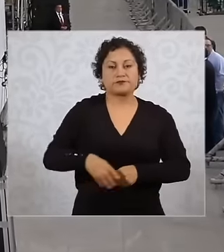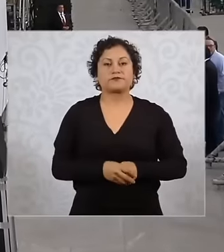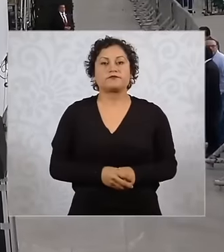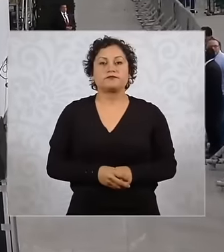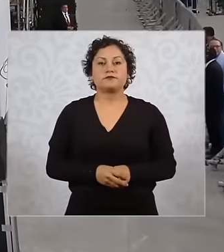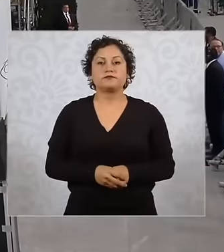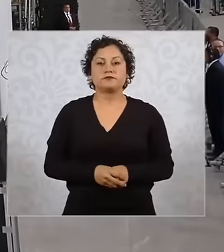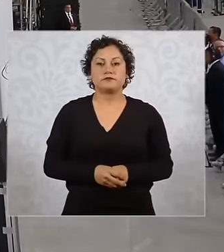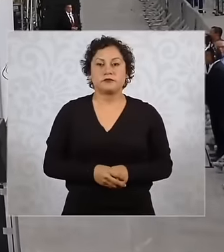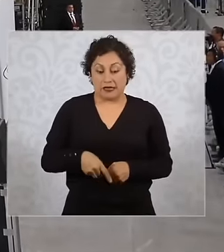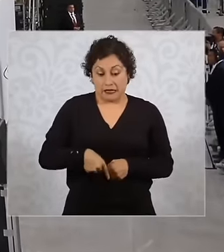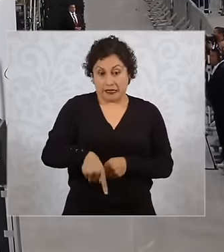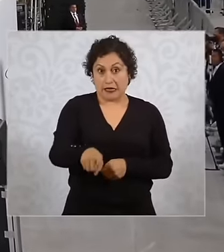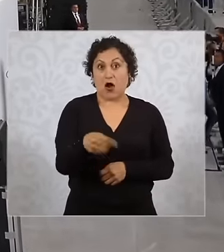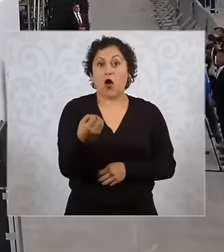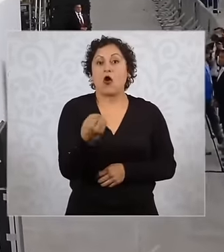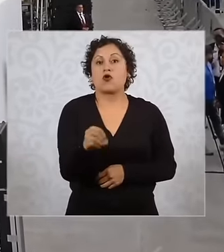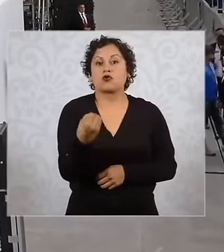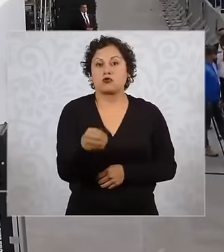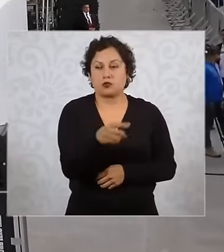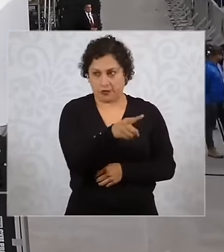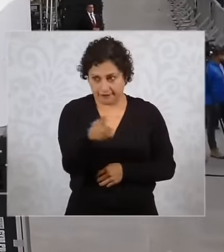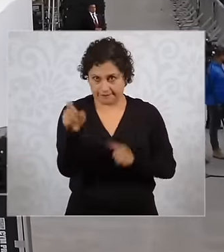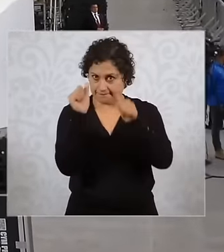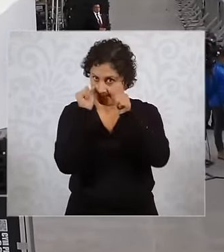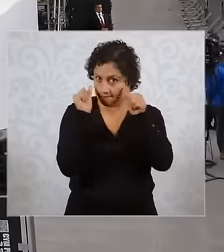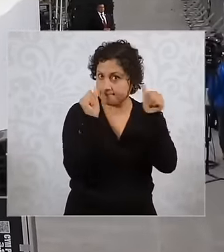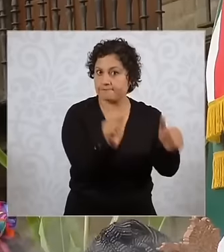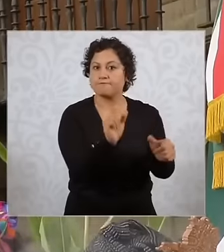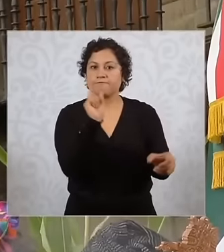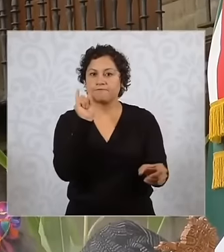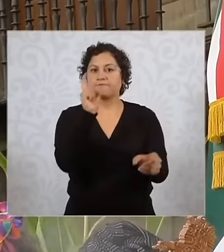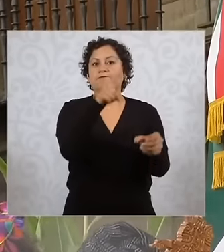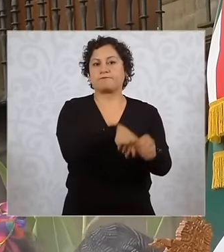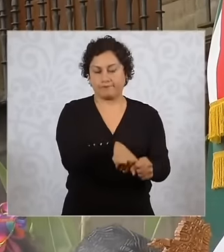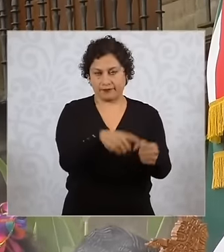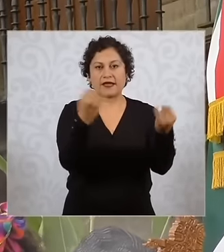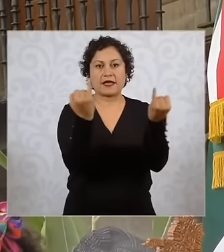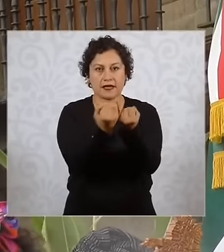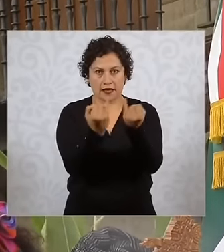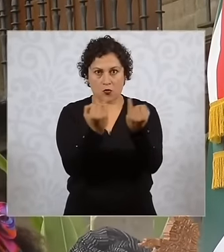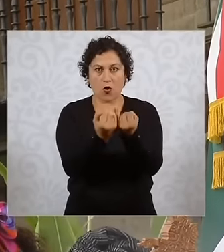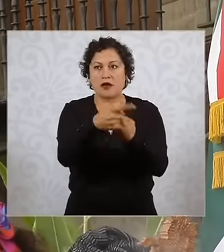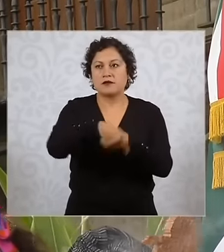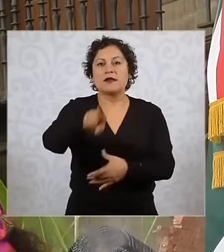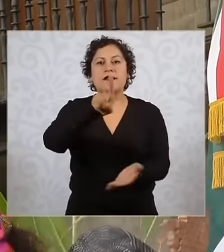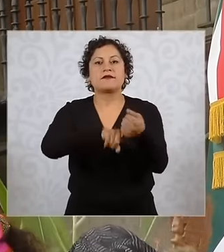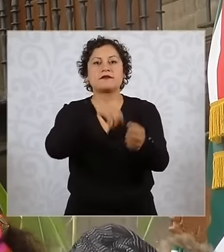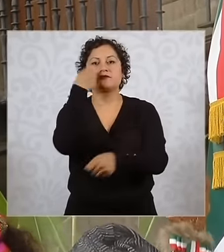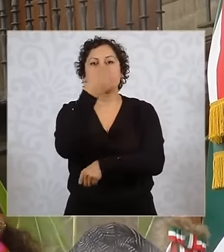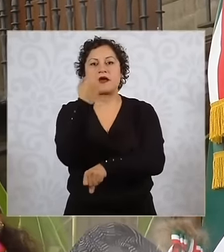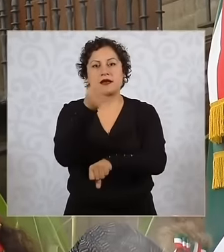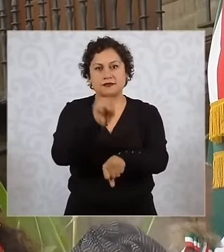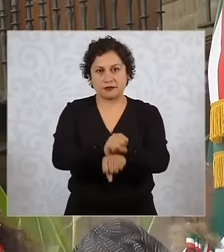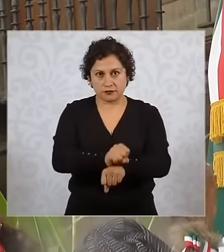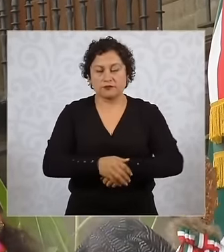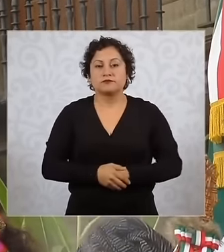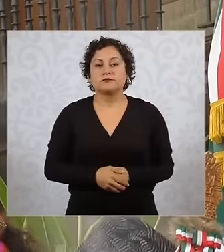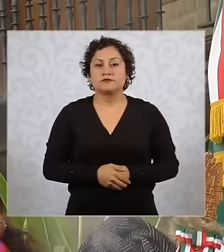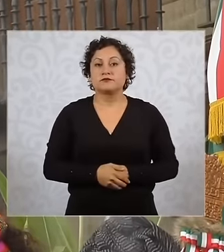También este mes inicia la inscripción en todas las secundarias públicas. En